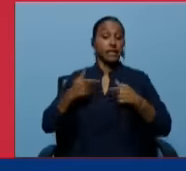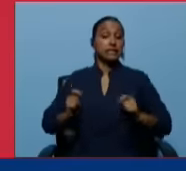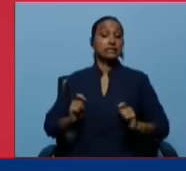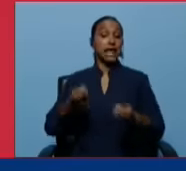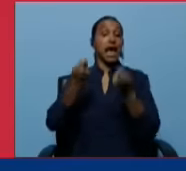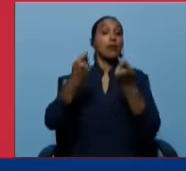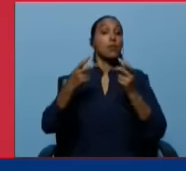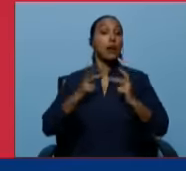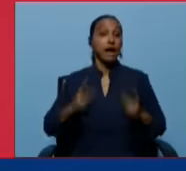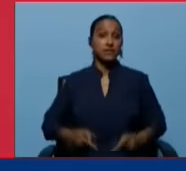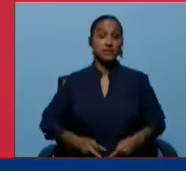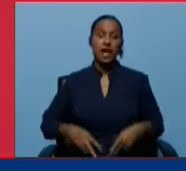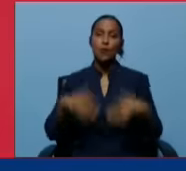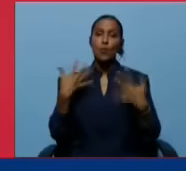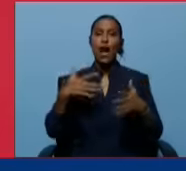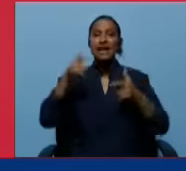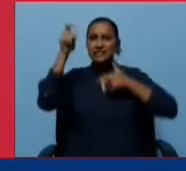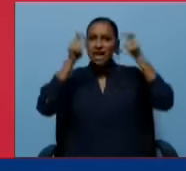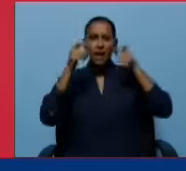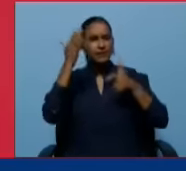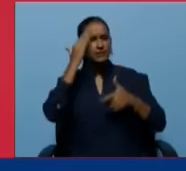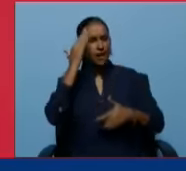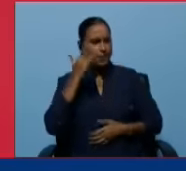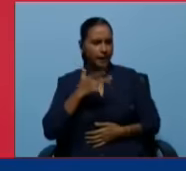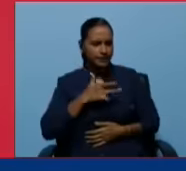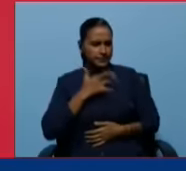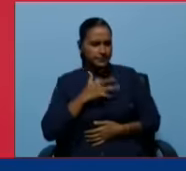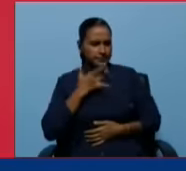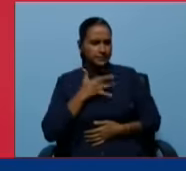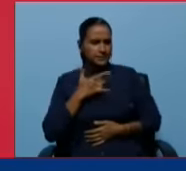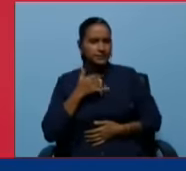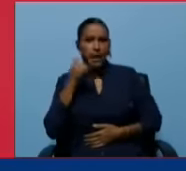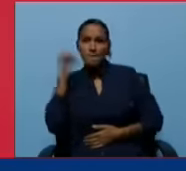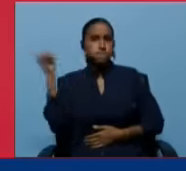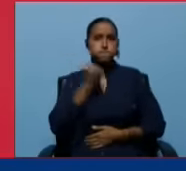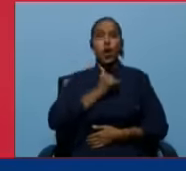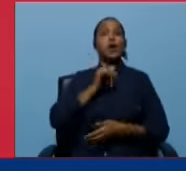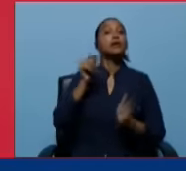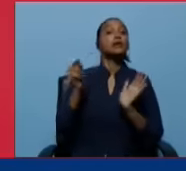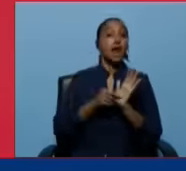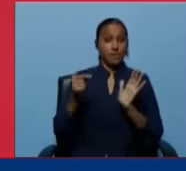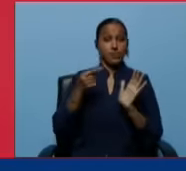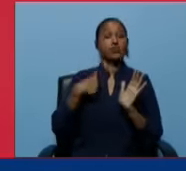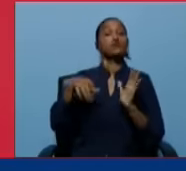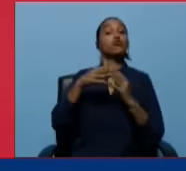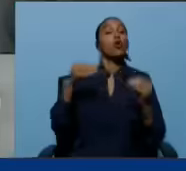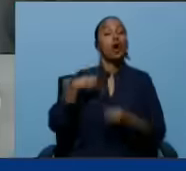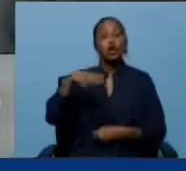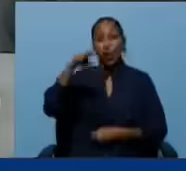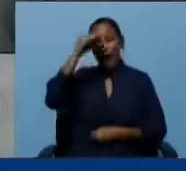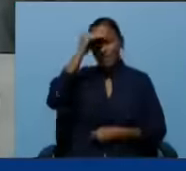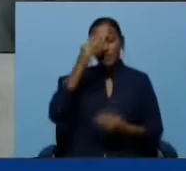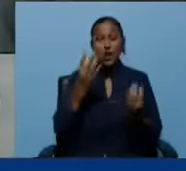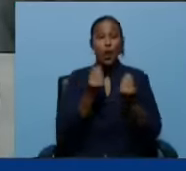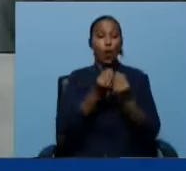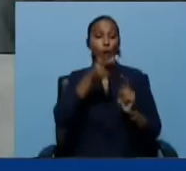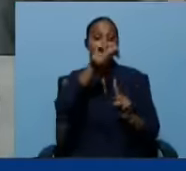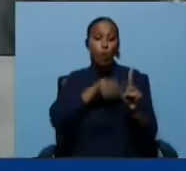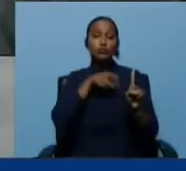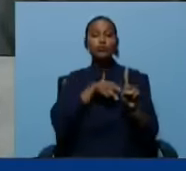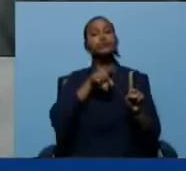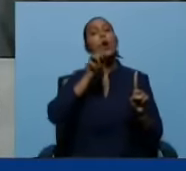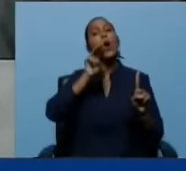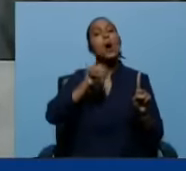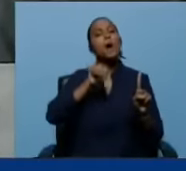Teniendo una intuición increíble. Y bueno, todo lo que aprendí de Mel en esos días de batalla,